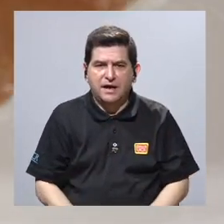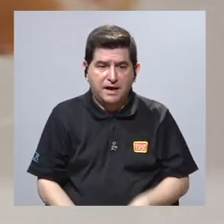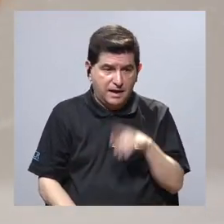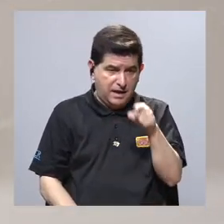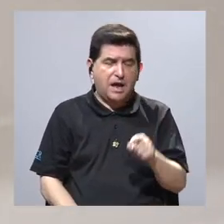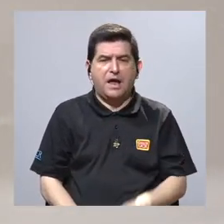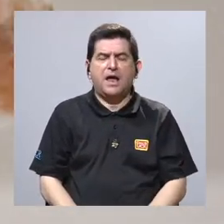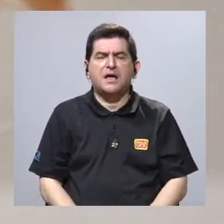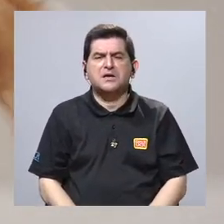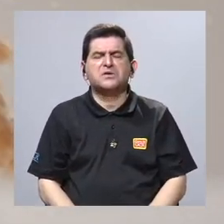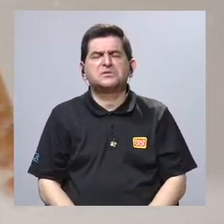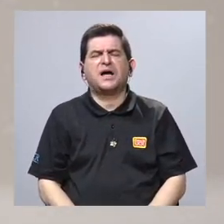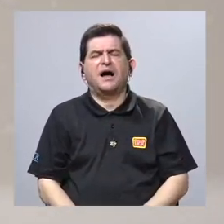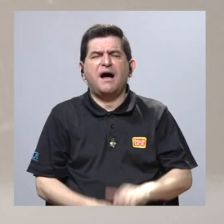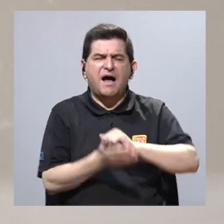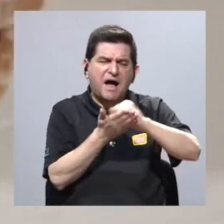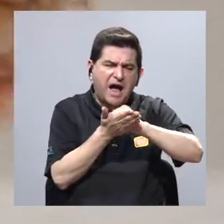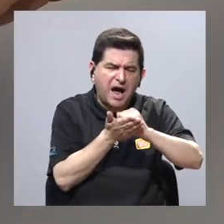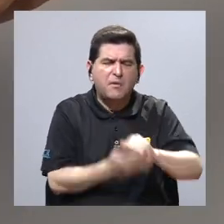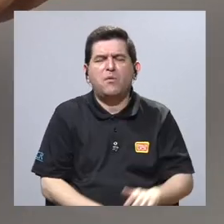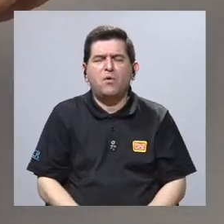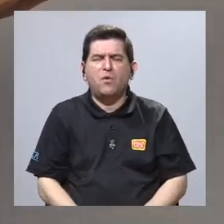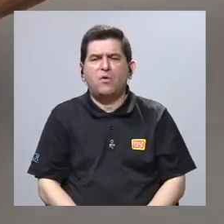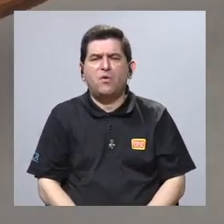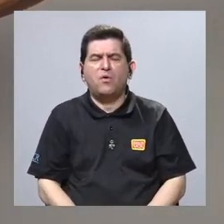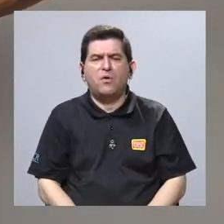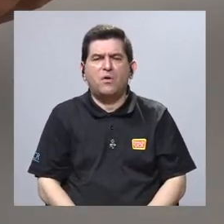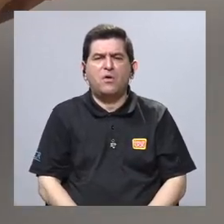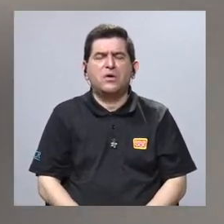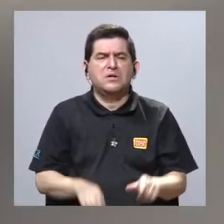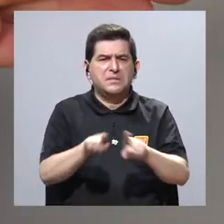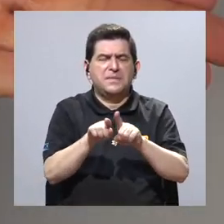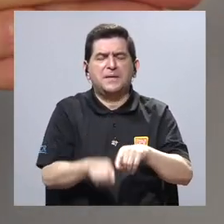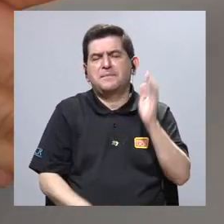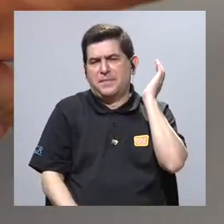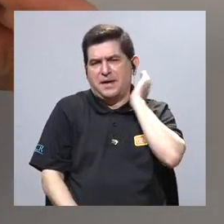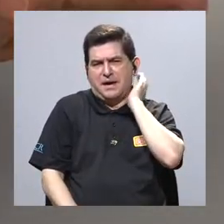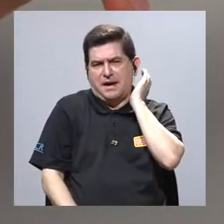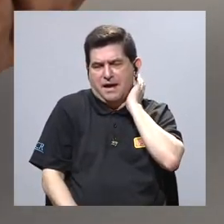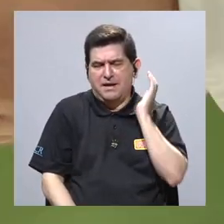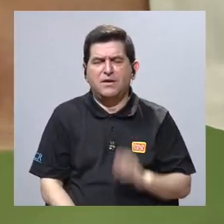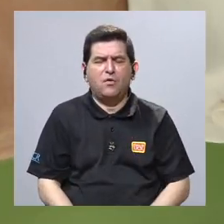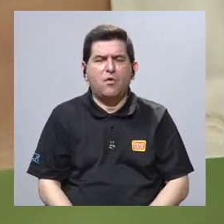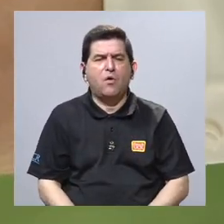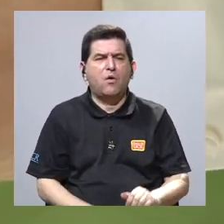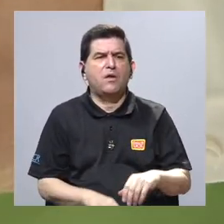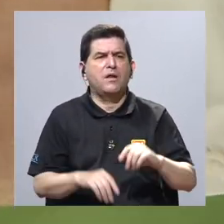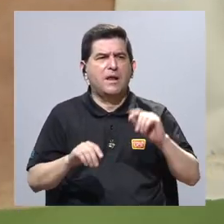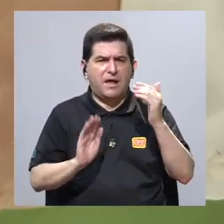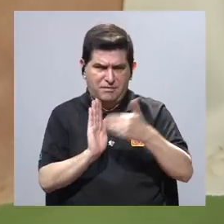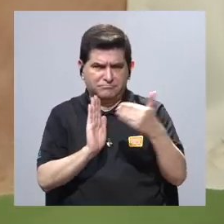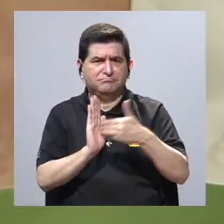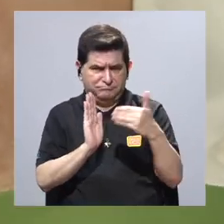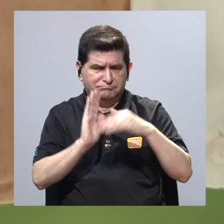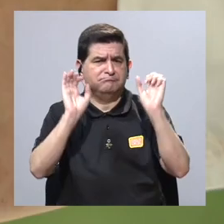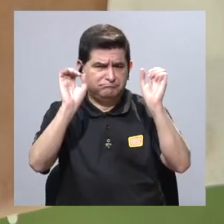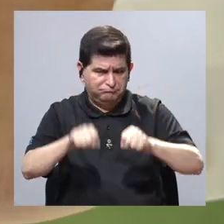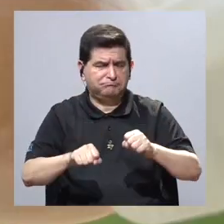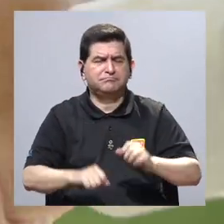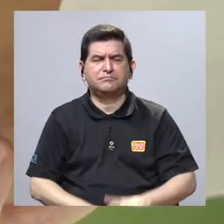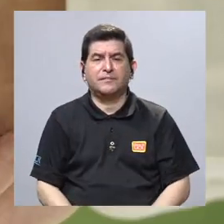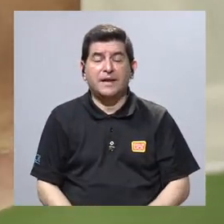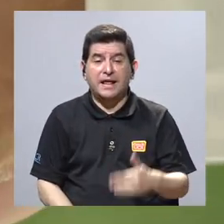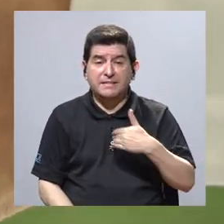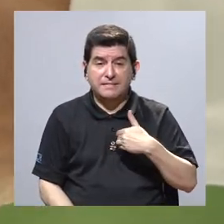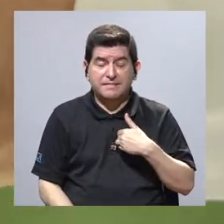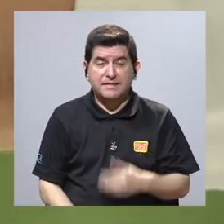quiere decir que son bastante lábiles al jabón, al alcohol, a los solventes orgánicos, a los detergentes,